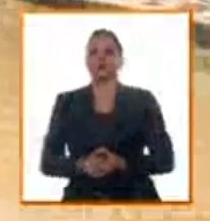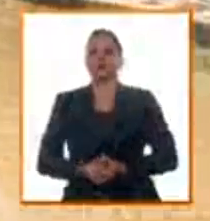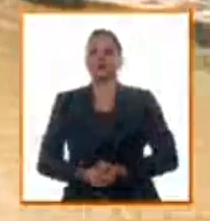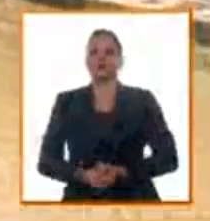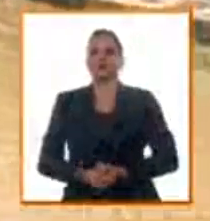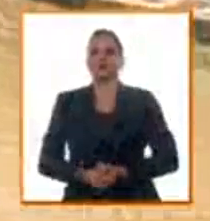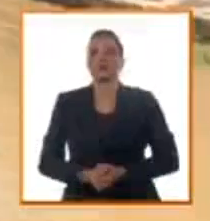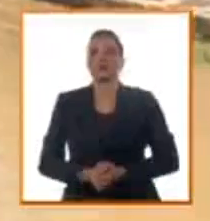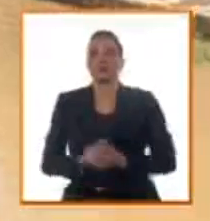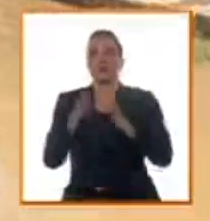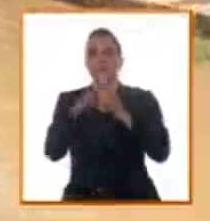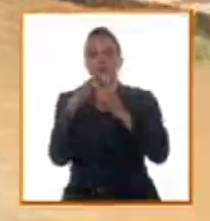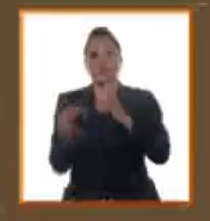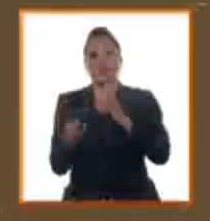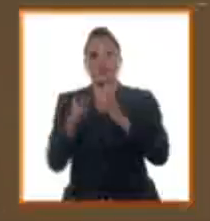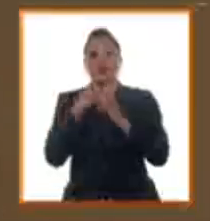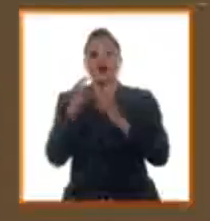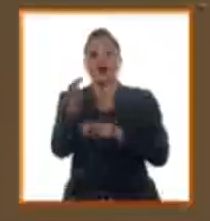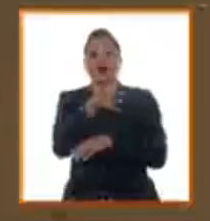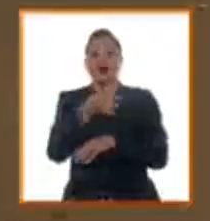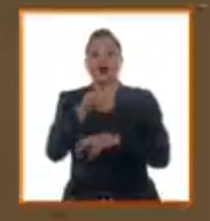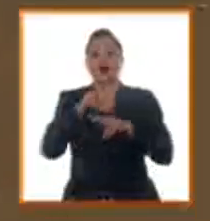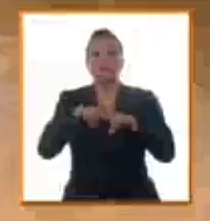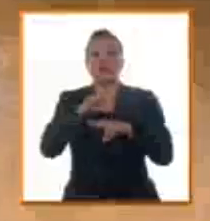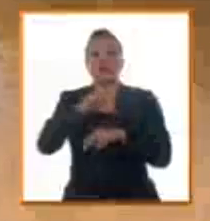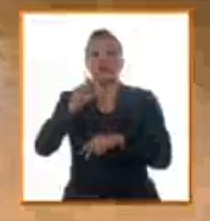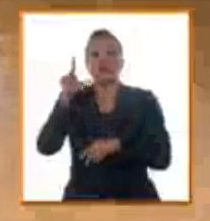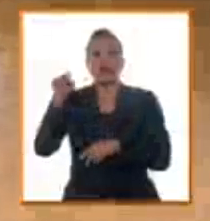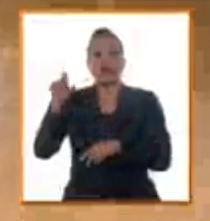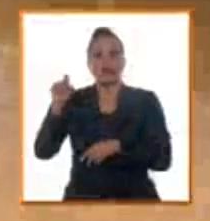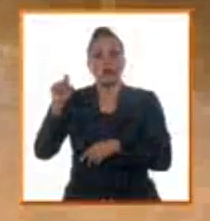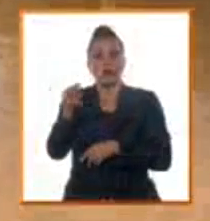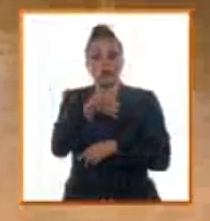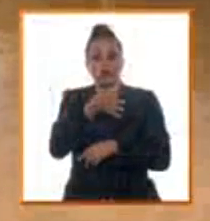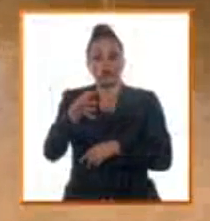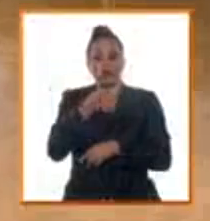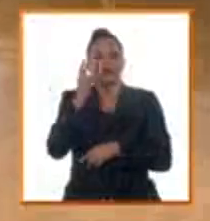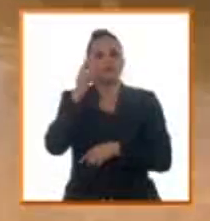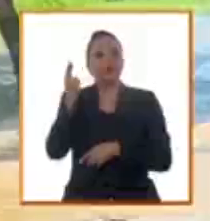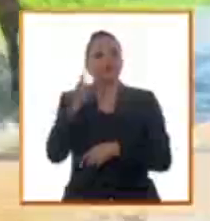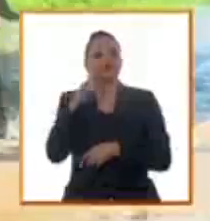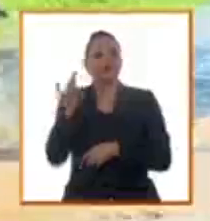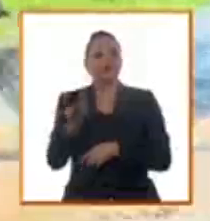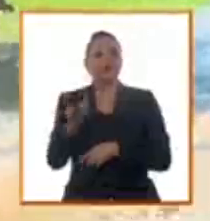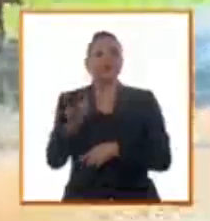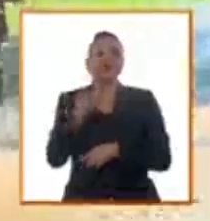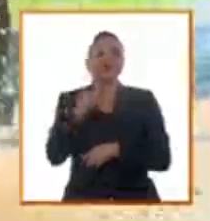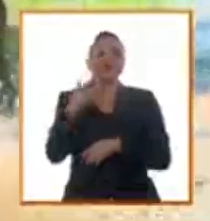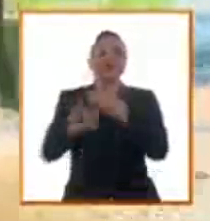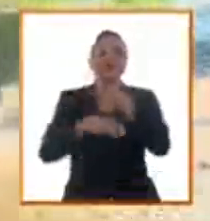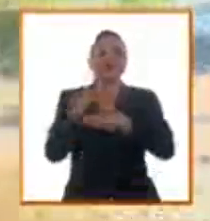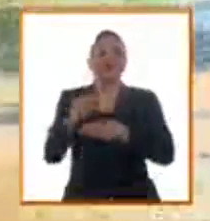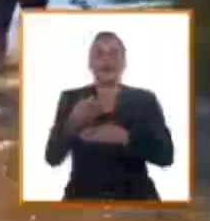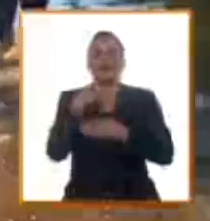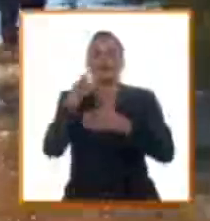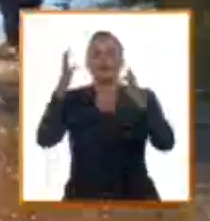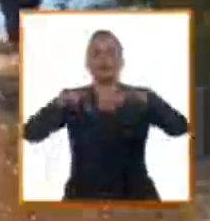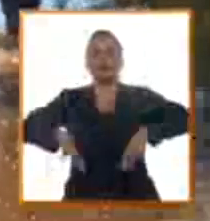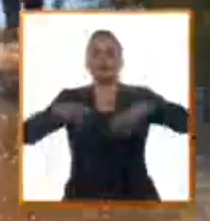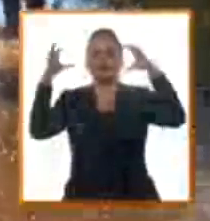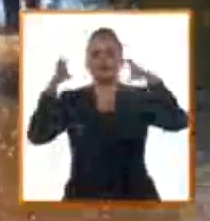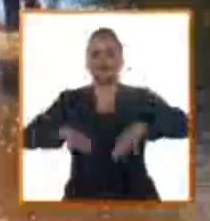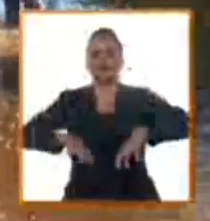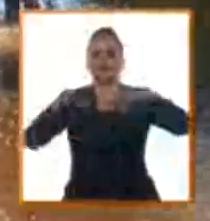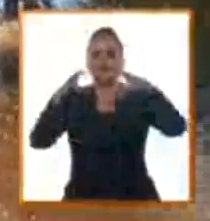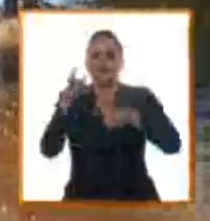Los vecinos de Yaguabo, en el municipio holguinero de Cacocum, recordaron de golpe su vulnerabilidad ante las inundaciones. Aunque el